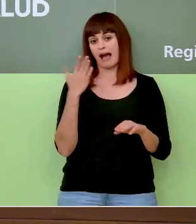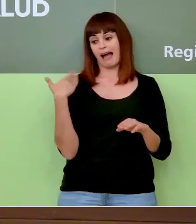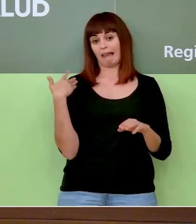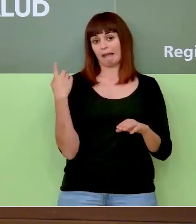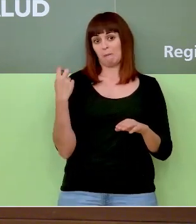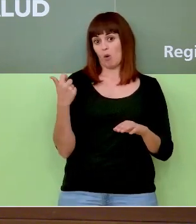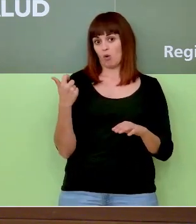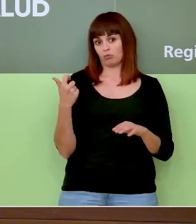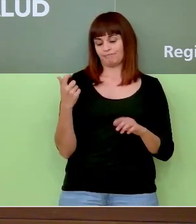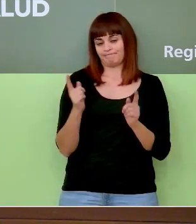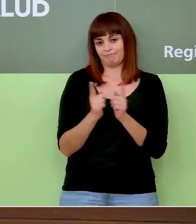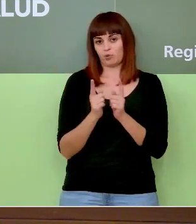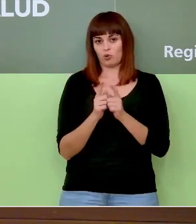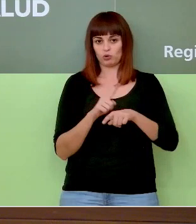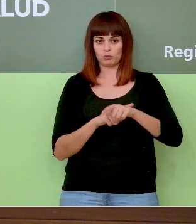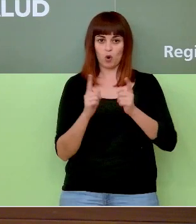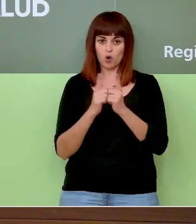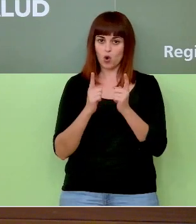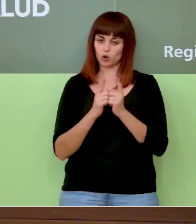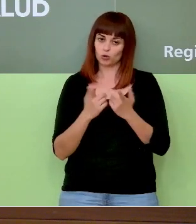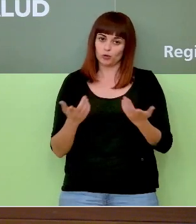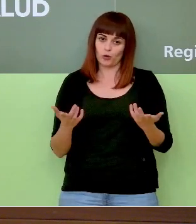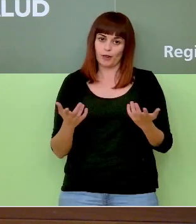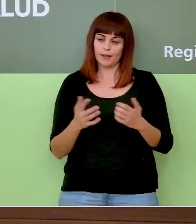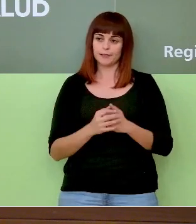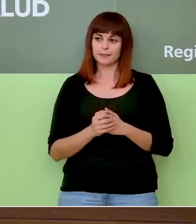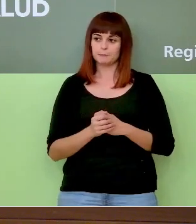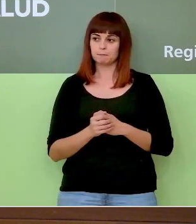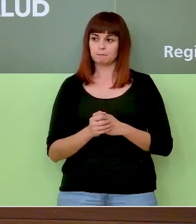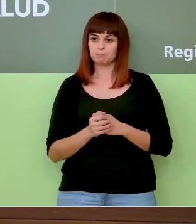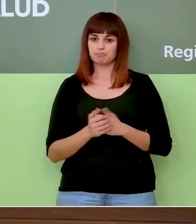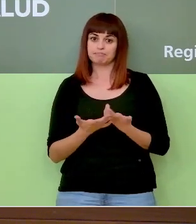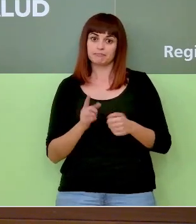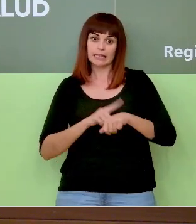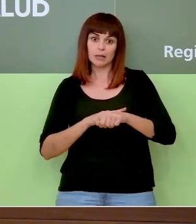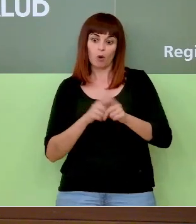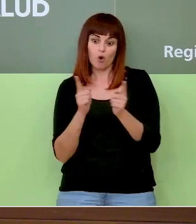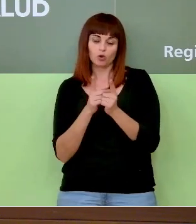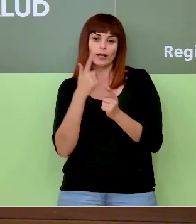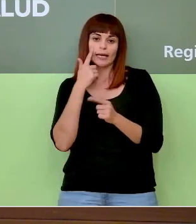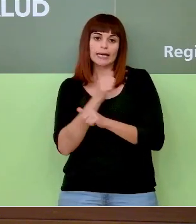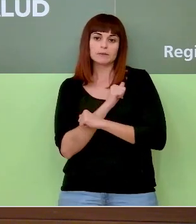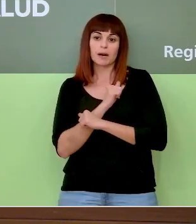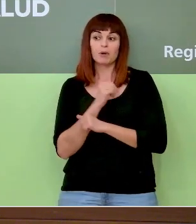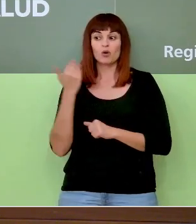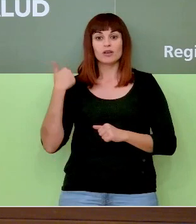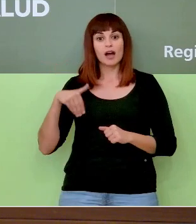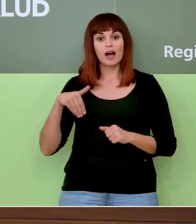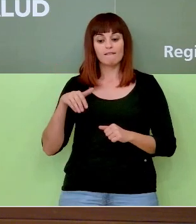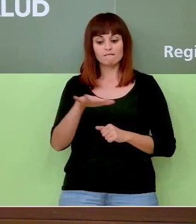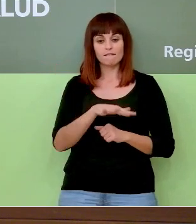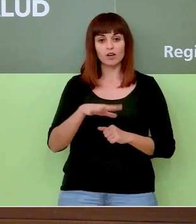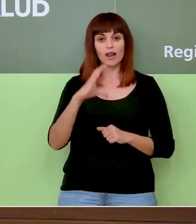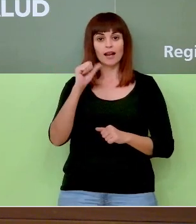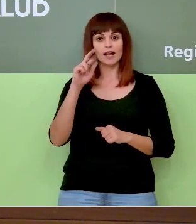poco, no llevan demasiado tiempo, pero las que se tomaron en los barrios del